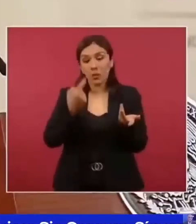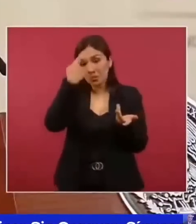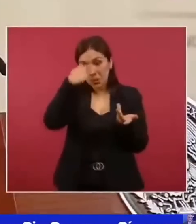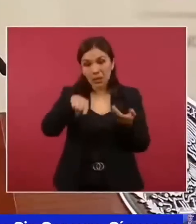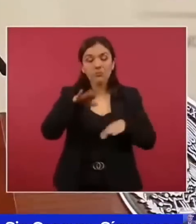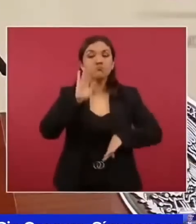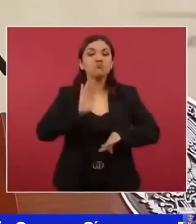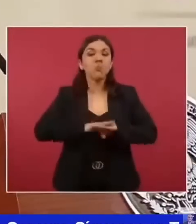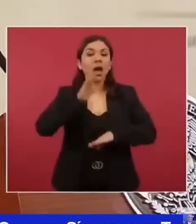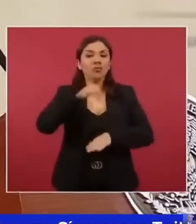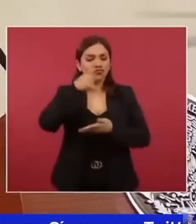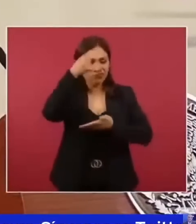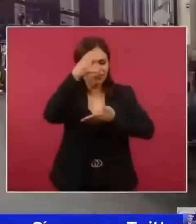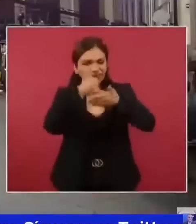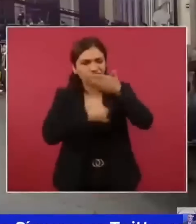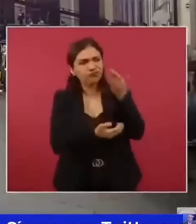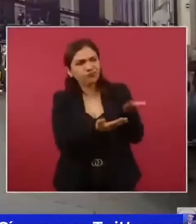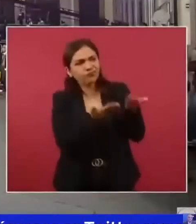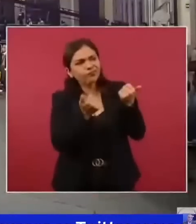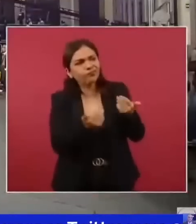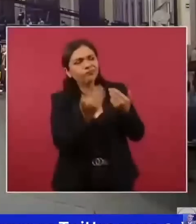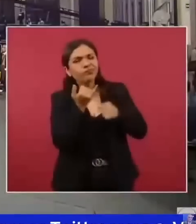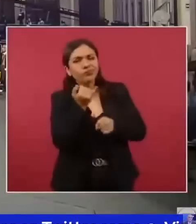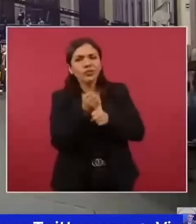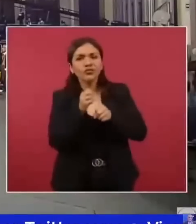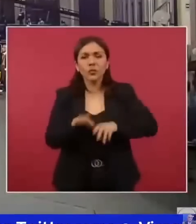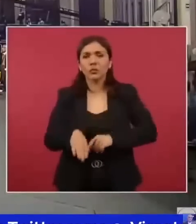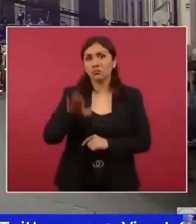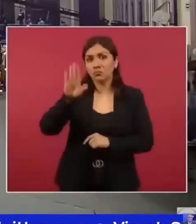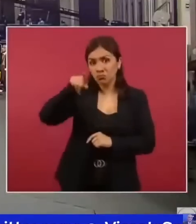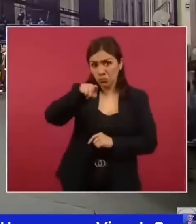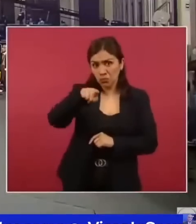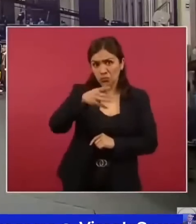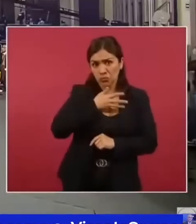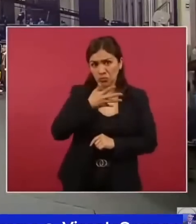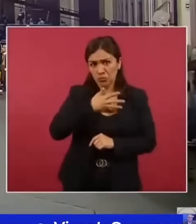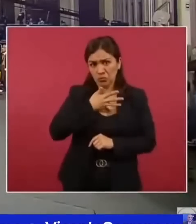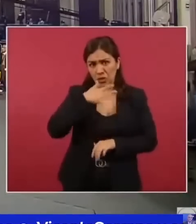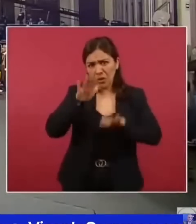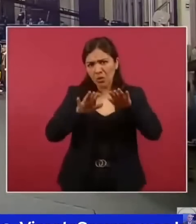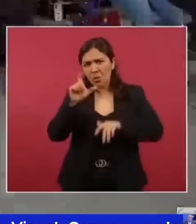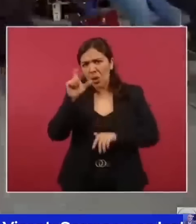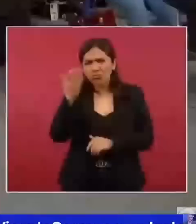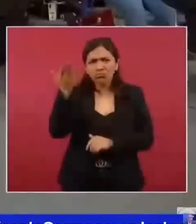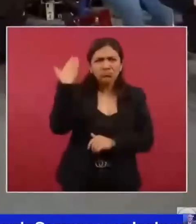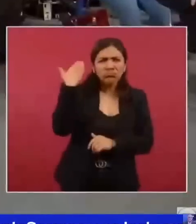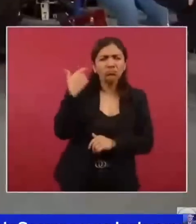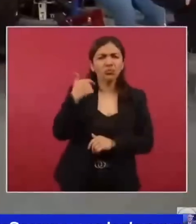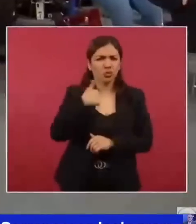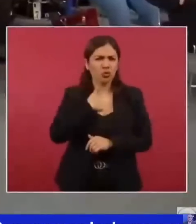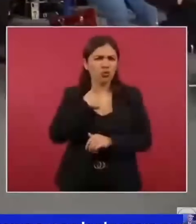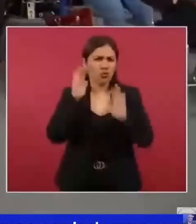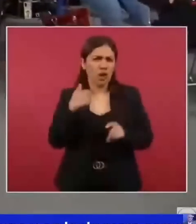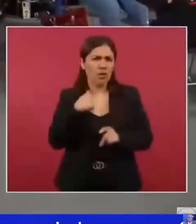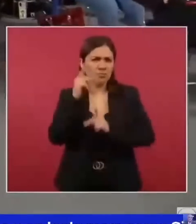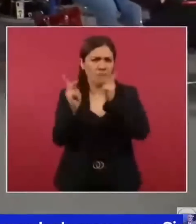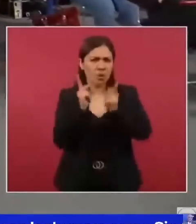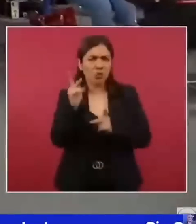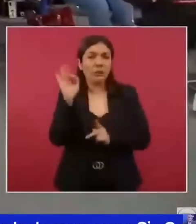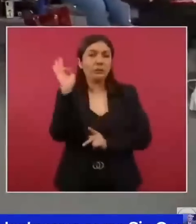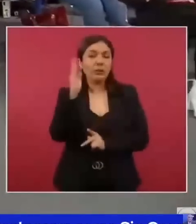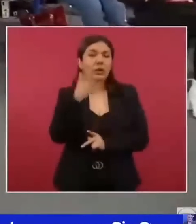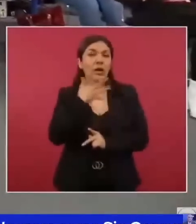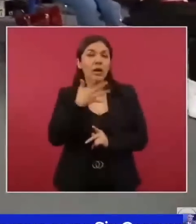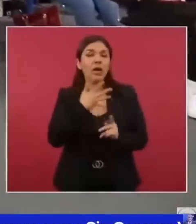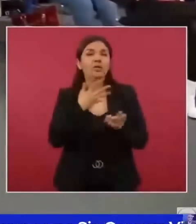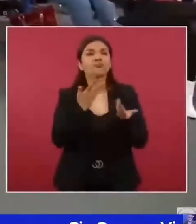ampliara la información. En algún momento se lo planteé, presidente, que si había la posibilidad de que los medios que